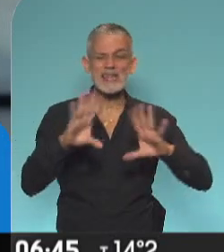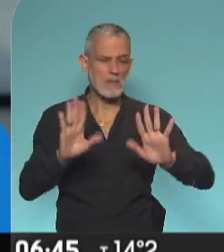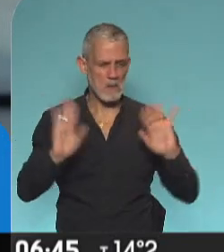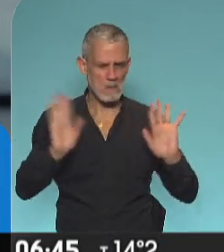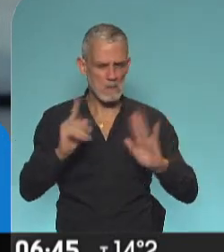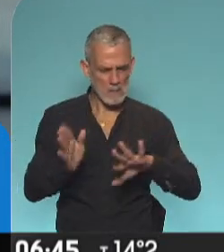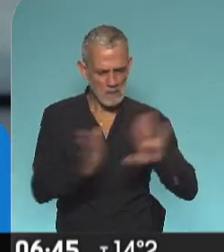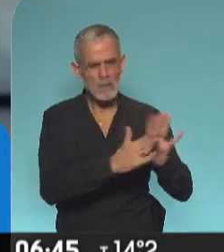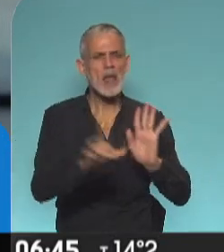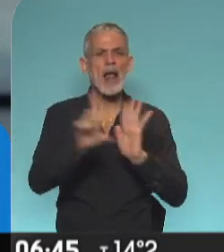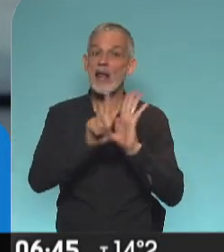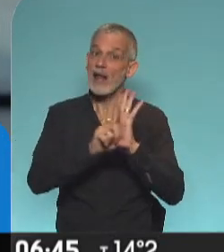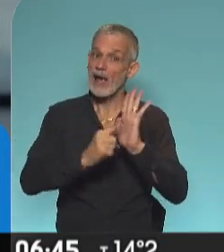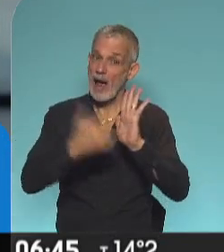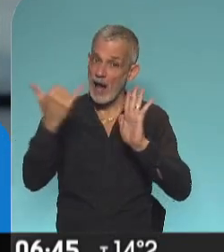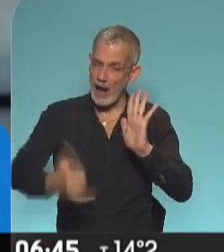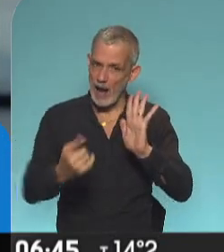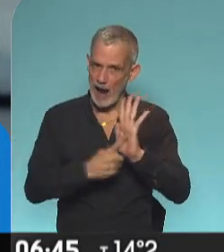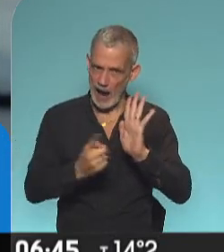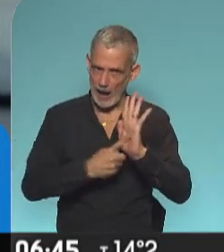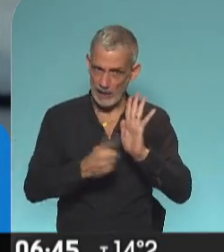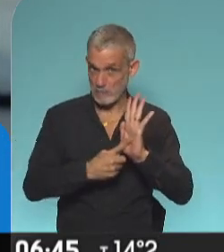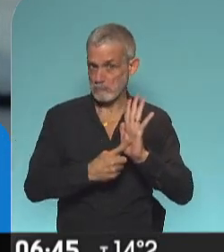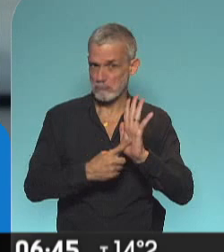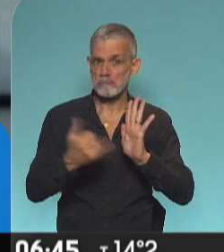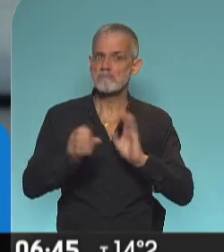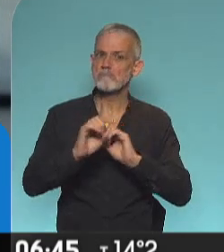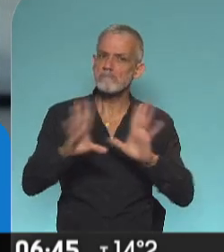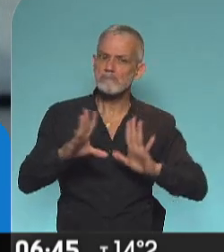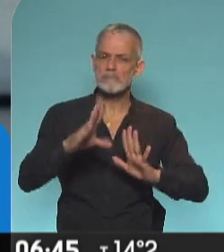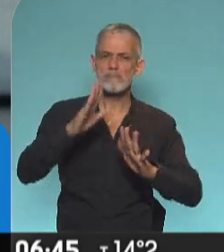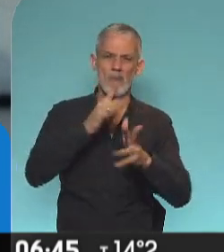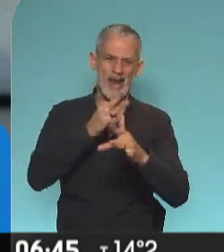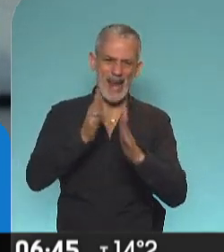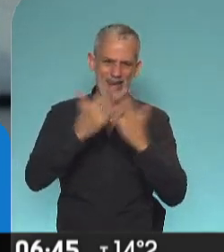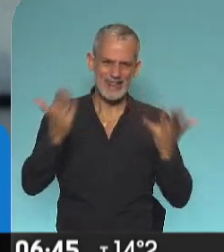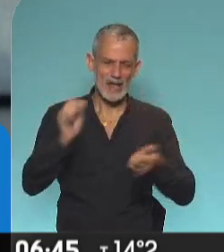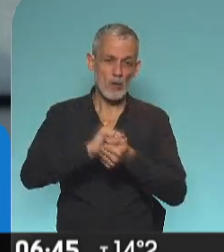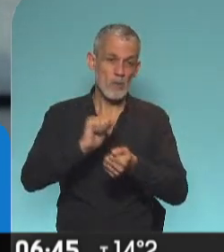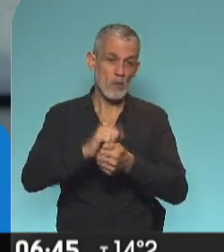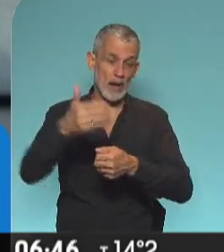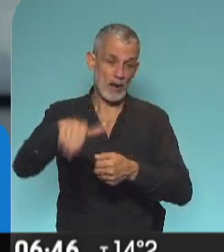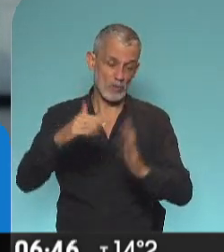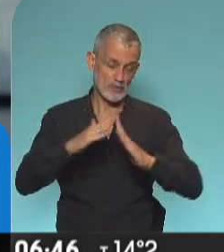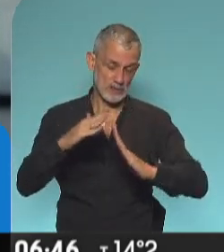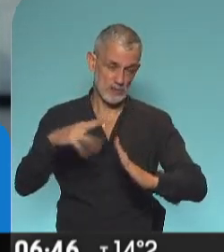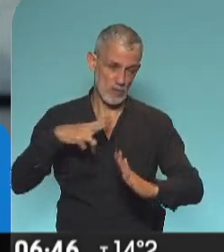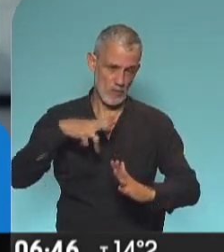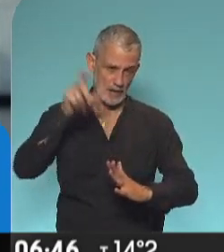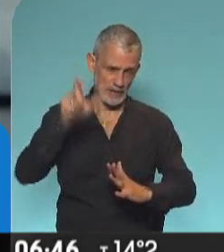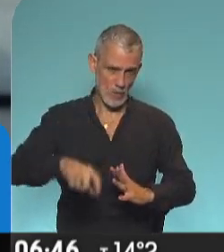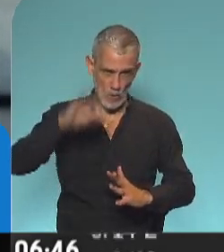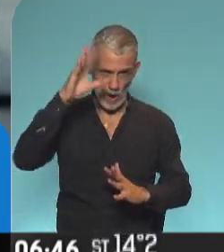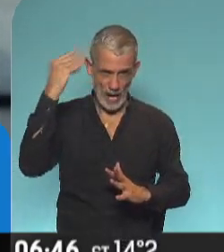mal en términos del debate político, y lo pone directamente en el contexto de la legalidad o la